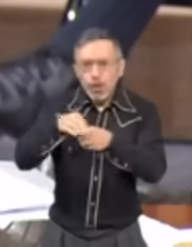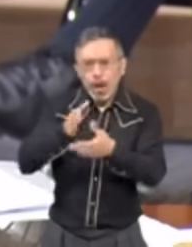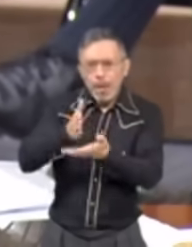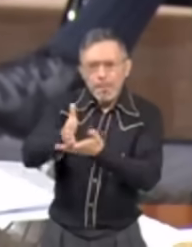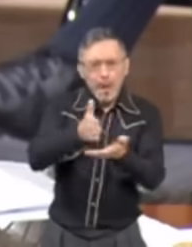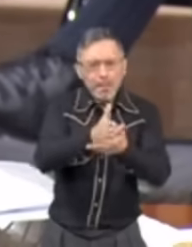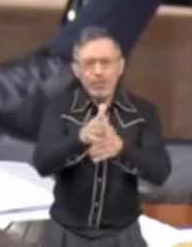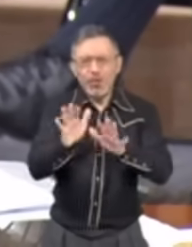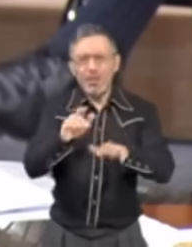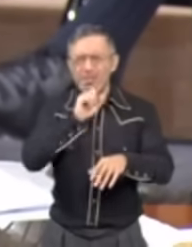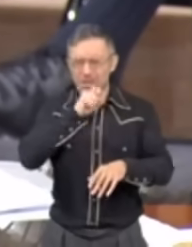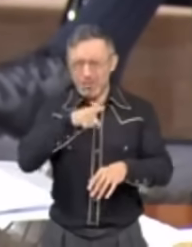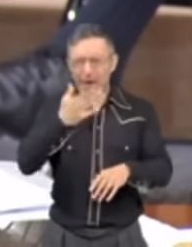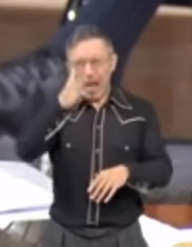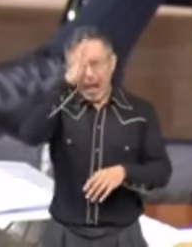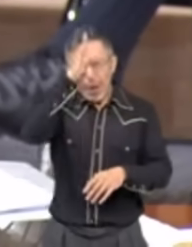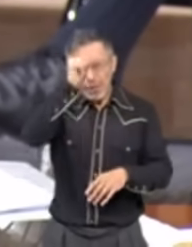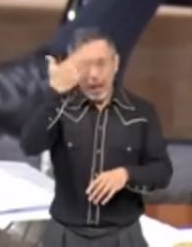decía cállate chachalaca,